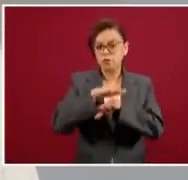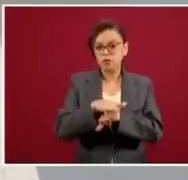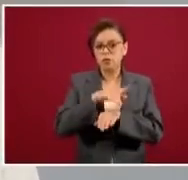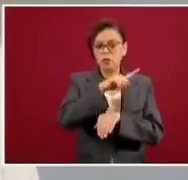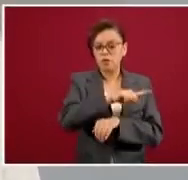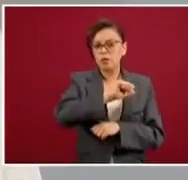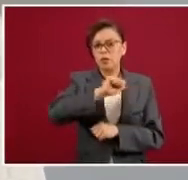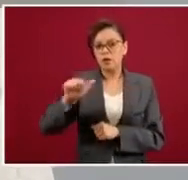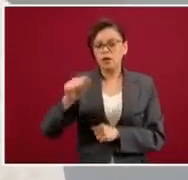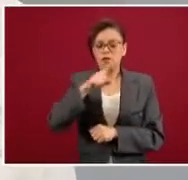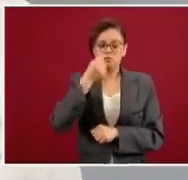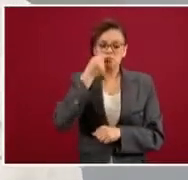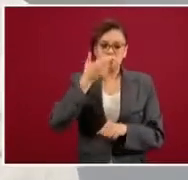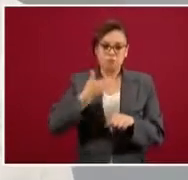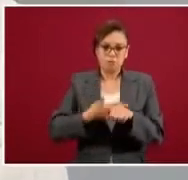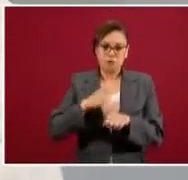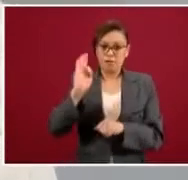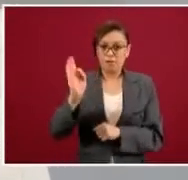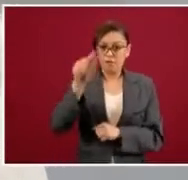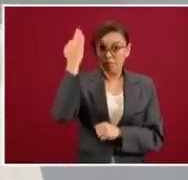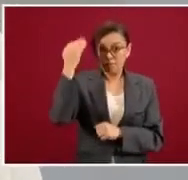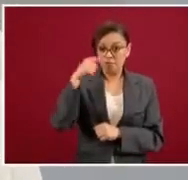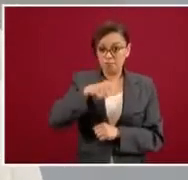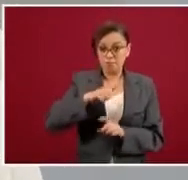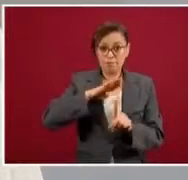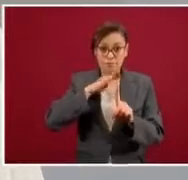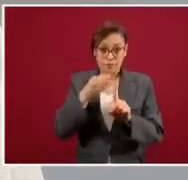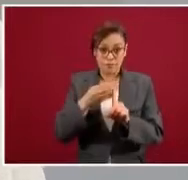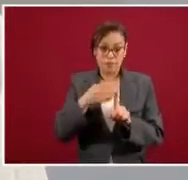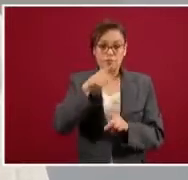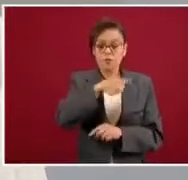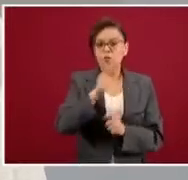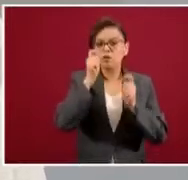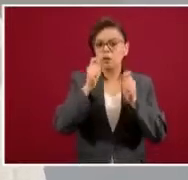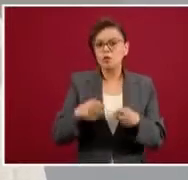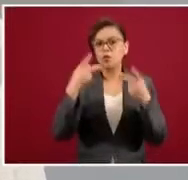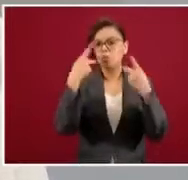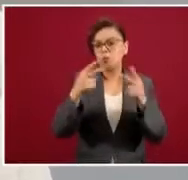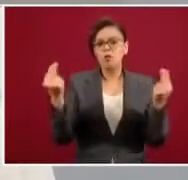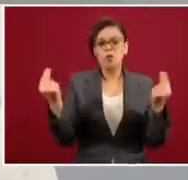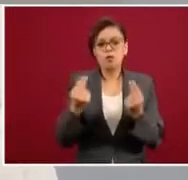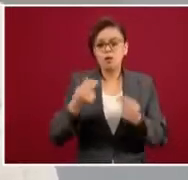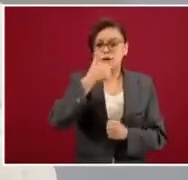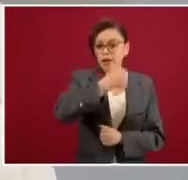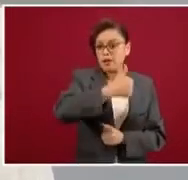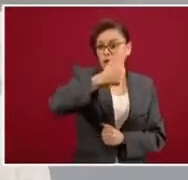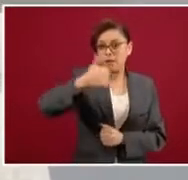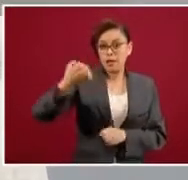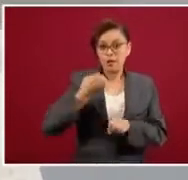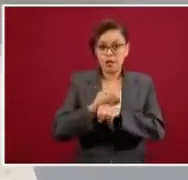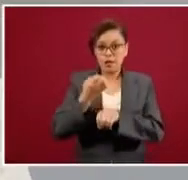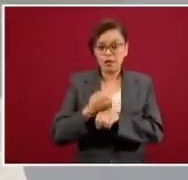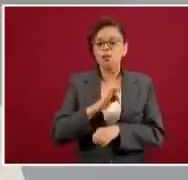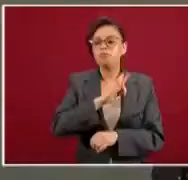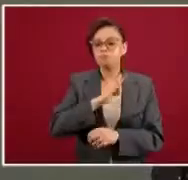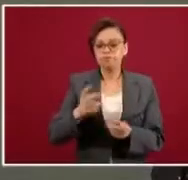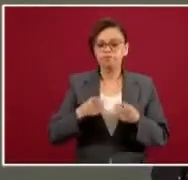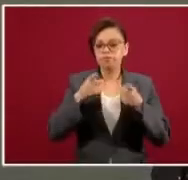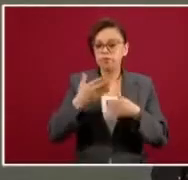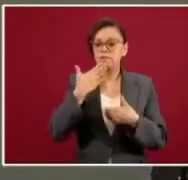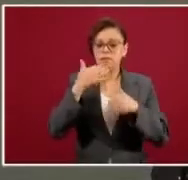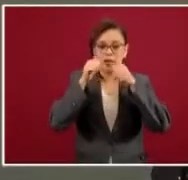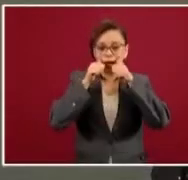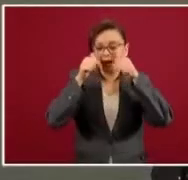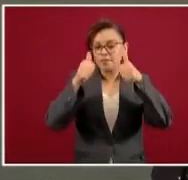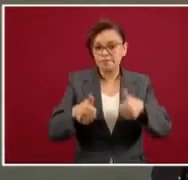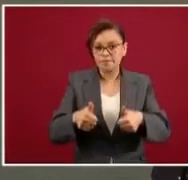de Salud Federal para que, de acuerdo a sus propias realidades y necesidades, puedan brindar los mejores servicios.